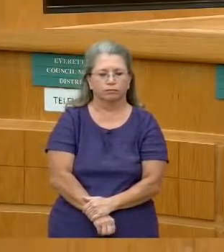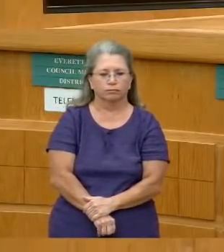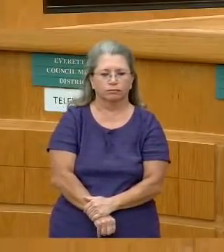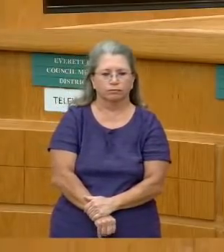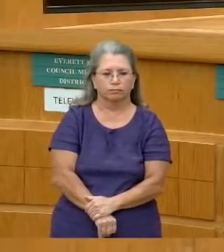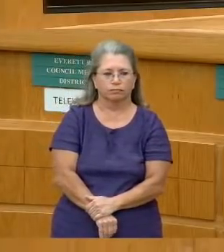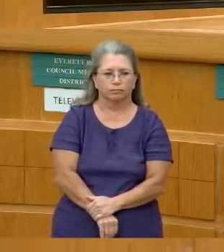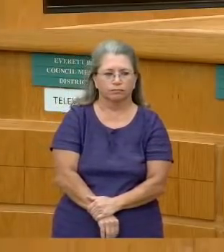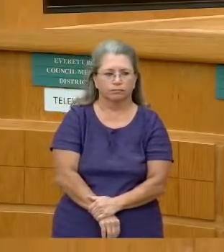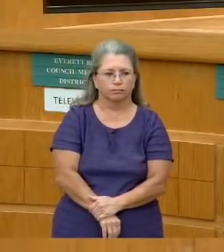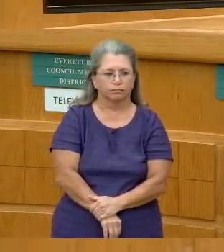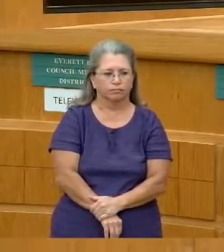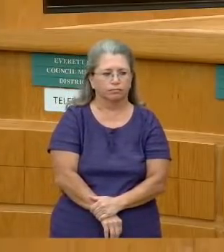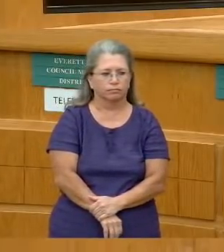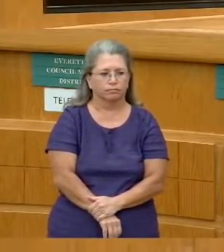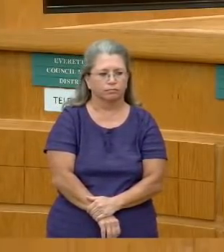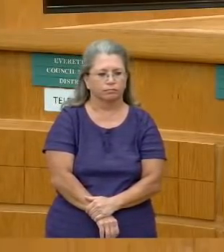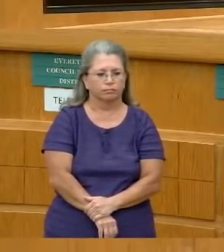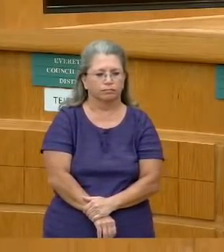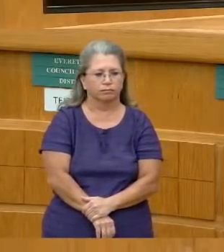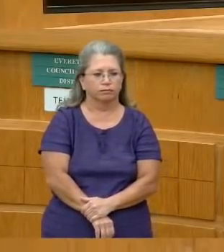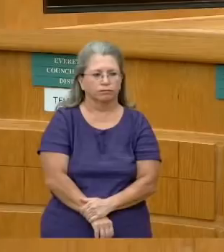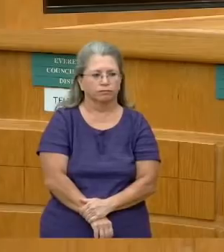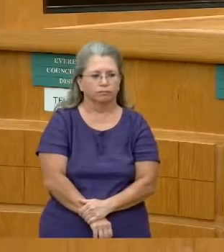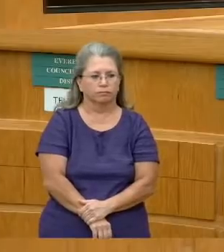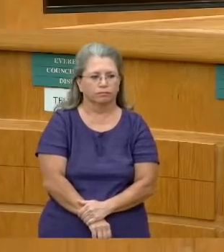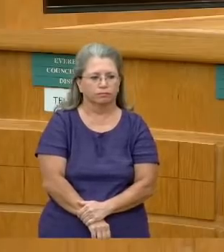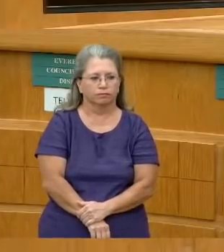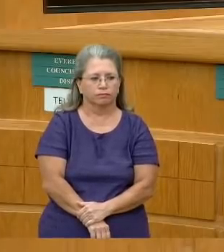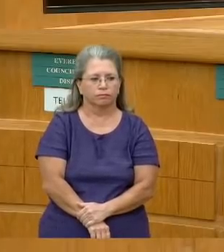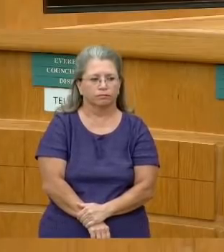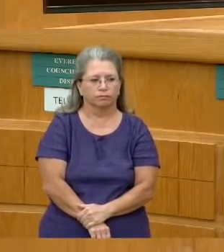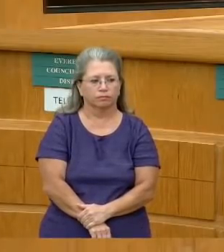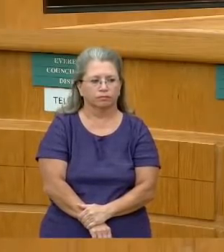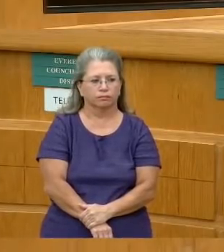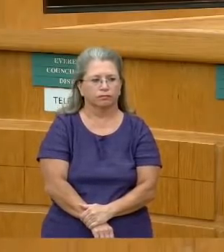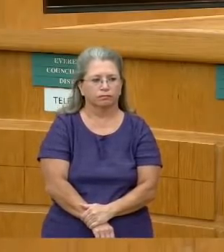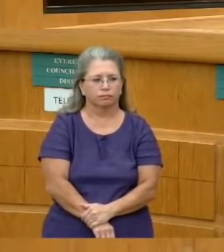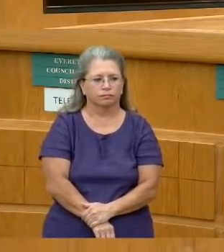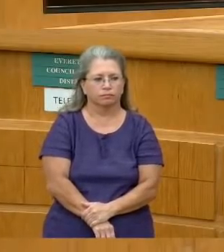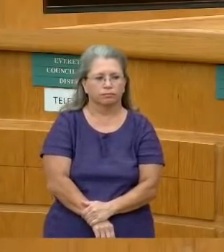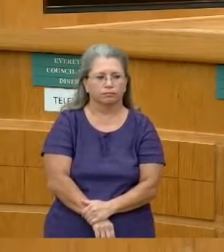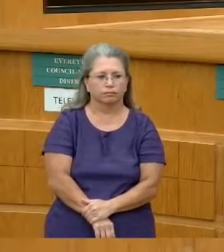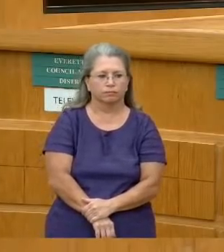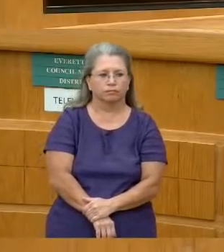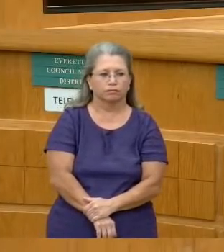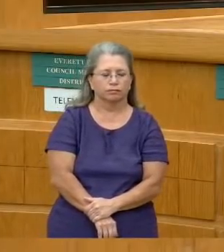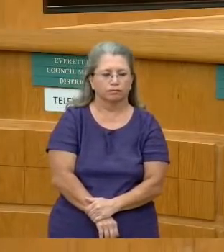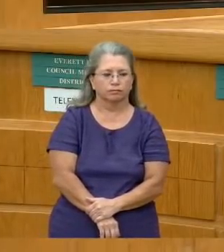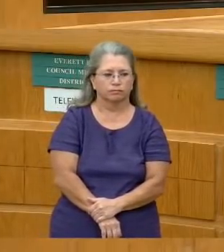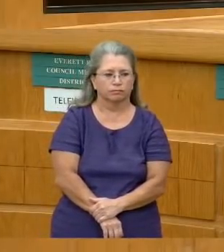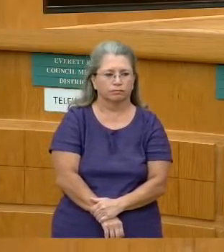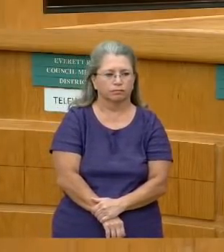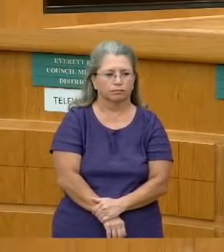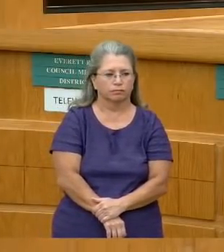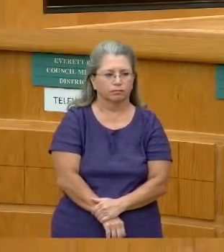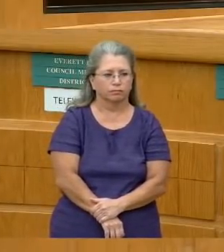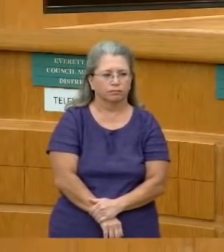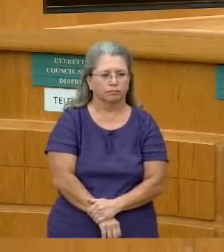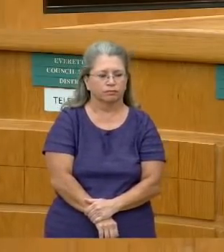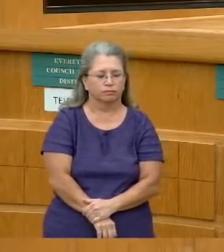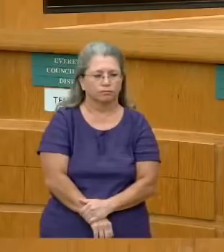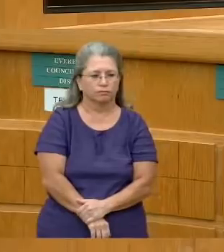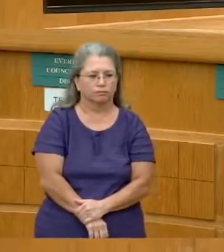hacer, pero tome buenas decisiones. Asimismo, los farmacéuticos de las farmacias CVS están pidiendo a los residentes de que cuando vaya a